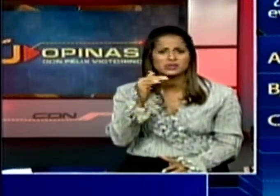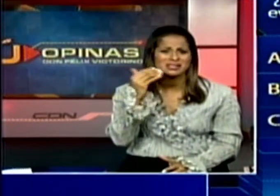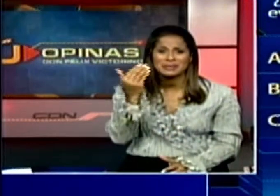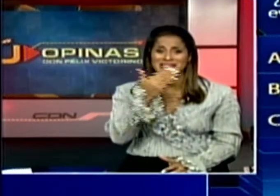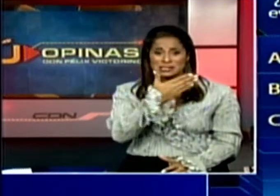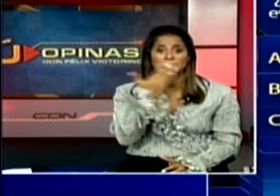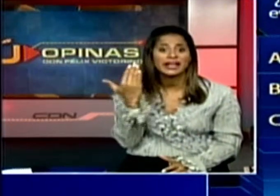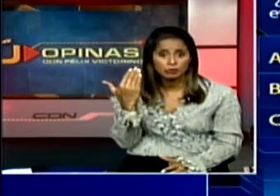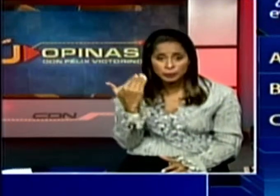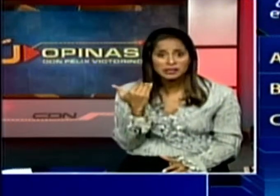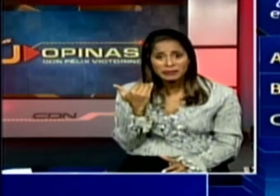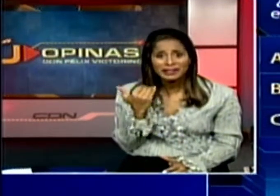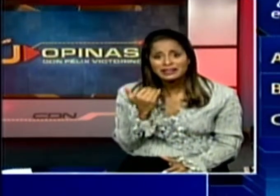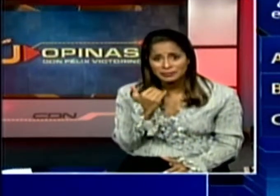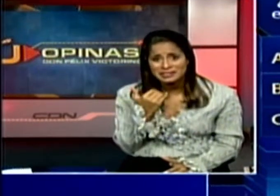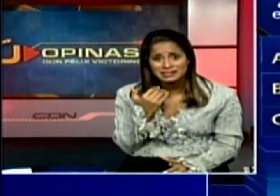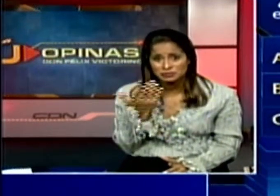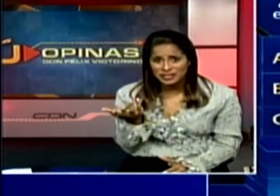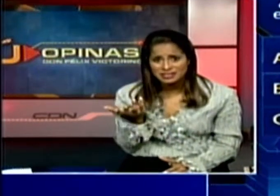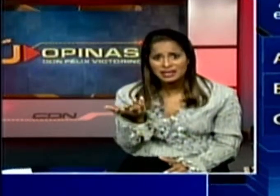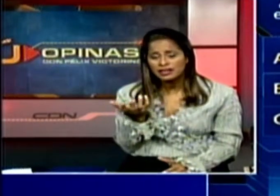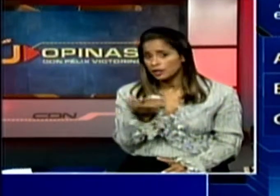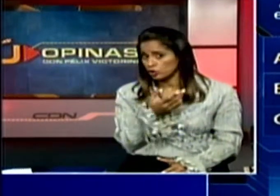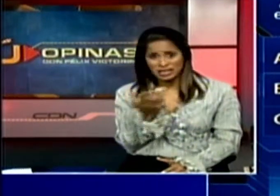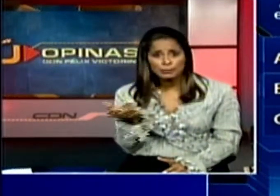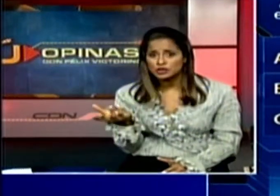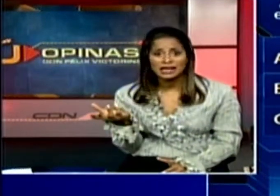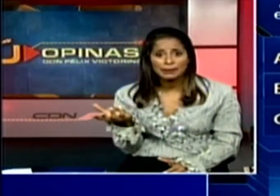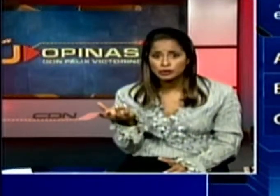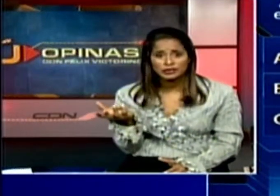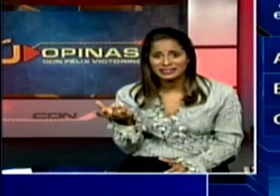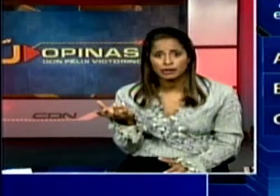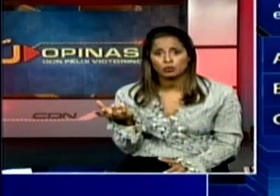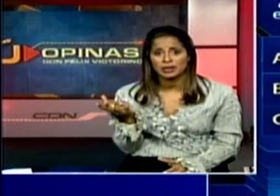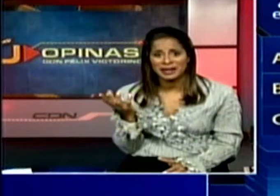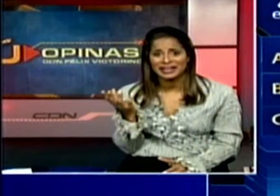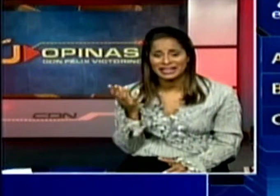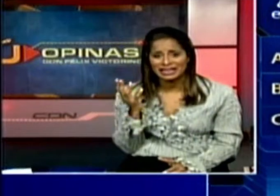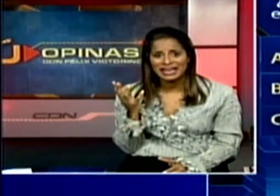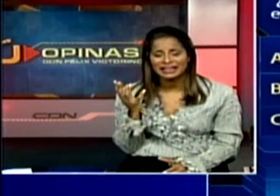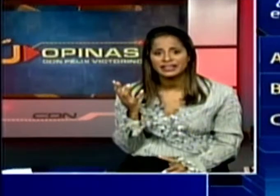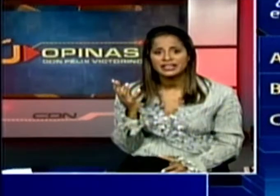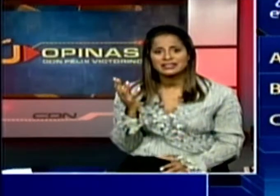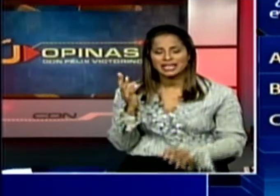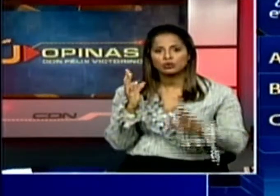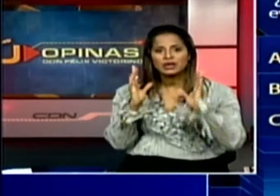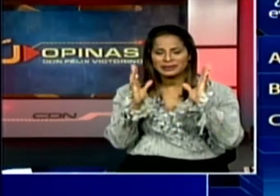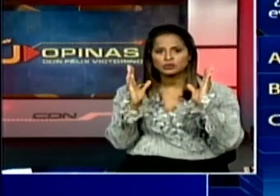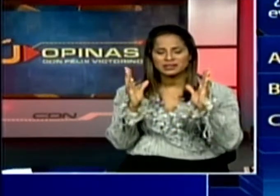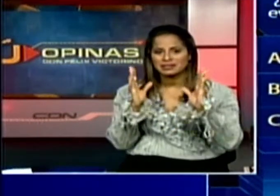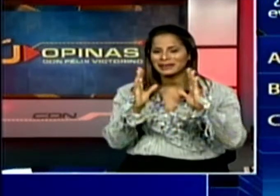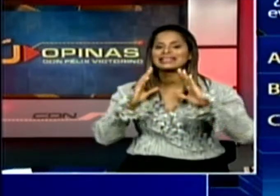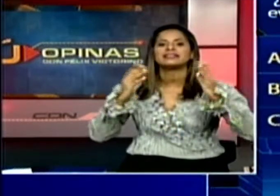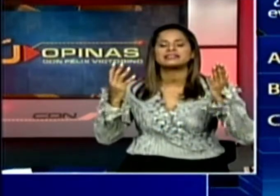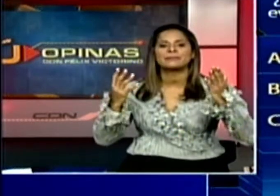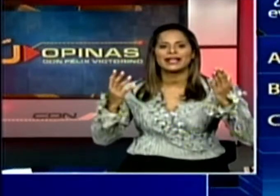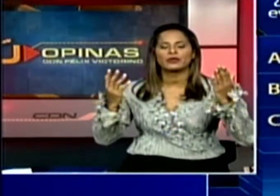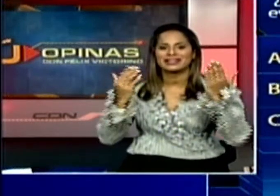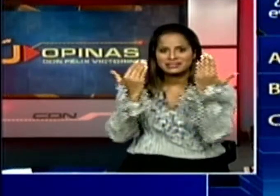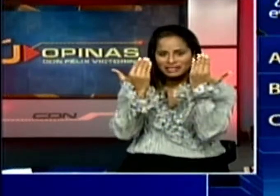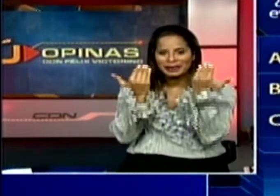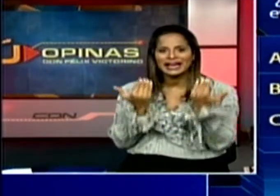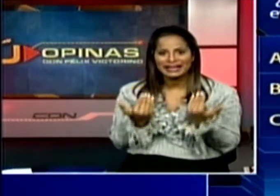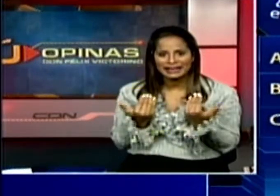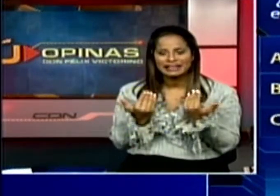momento usted se ve desesperado, porque es verdad que a veces asfixia, no tenemos el hábito de andar con una máscara en la cara, si alguna vez usted se ve tan desesperado